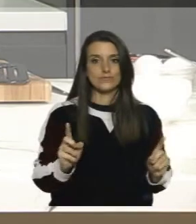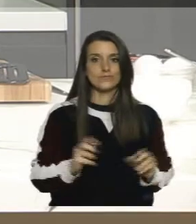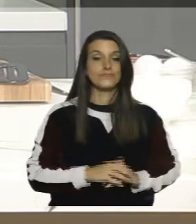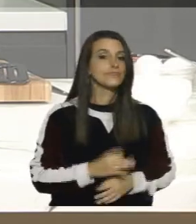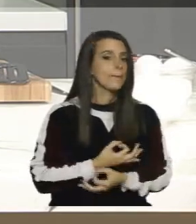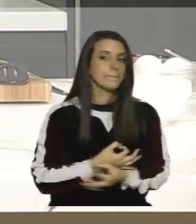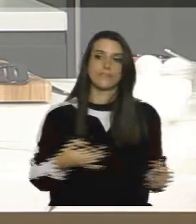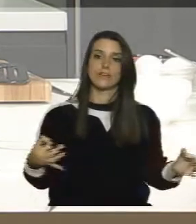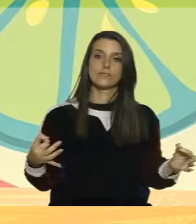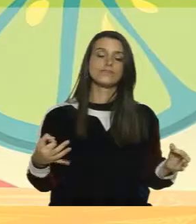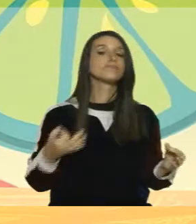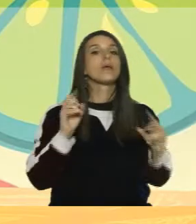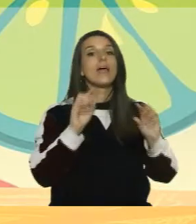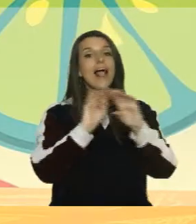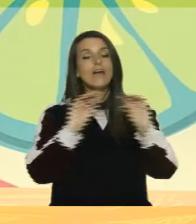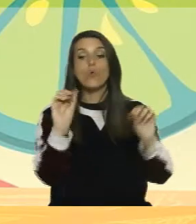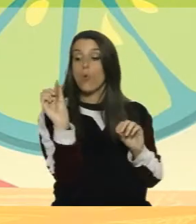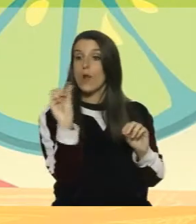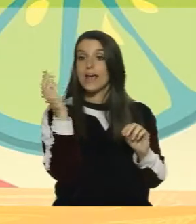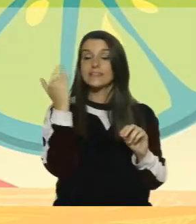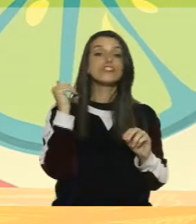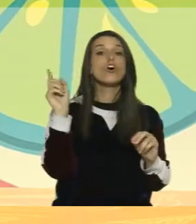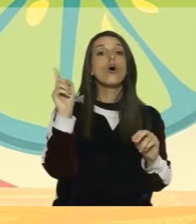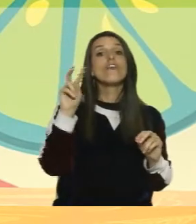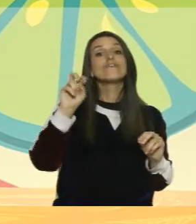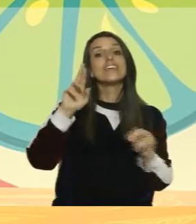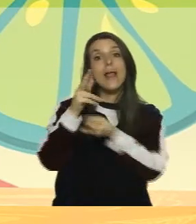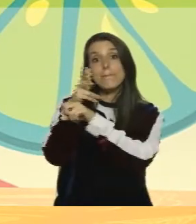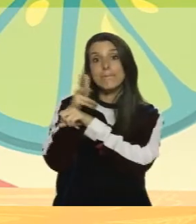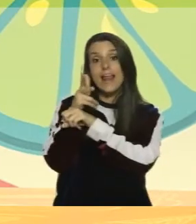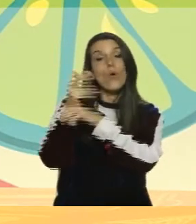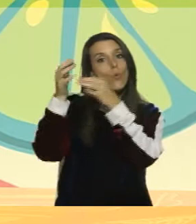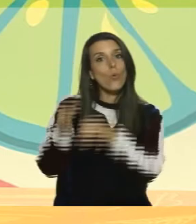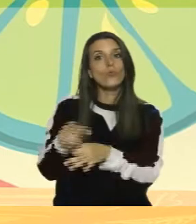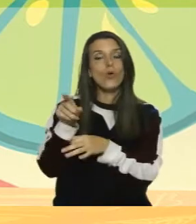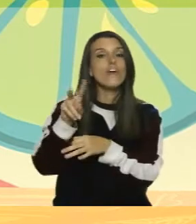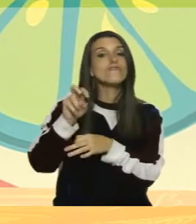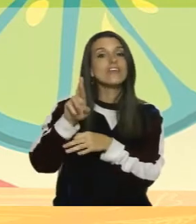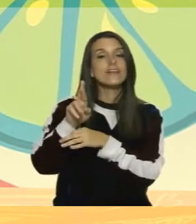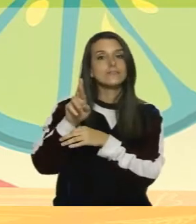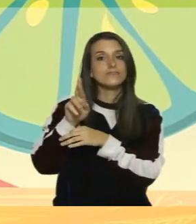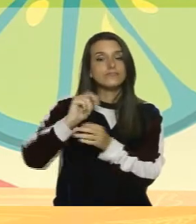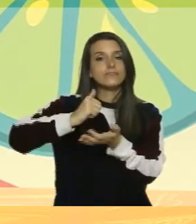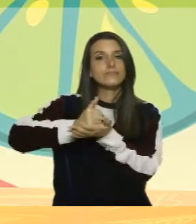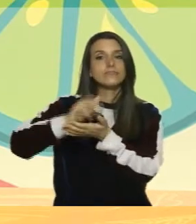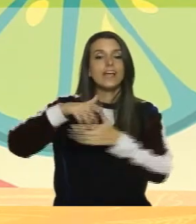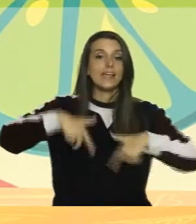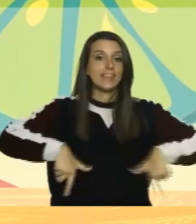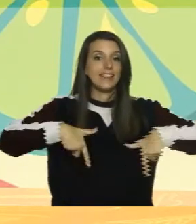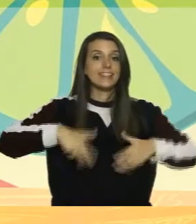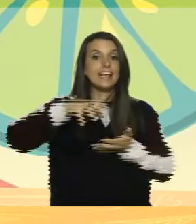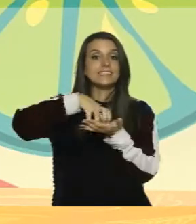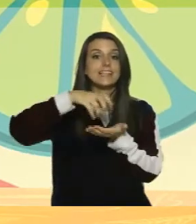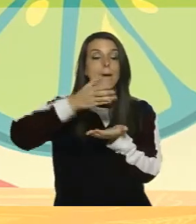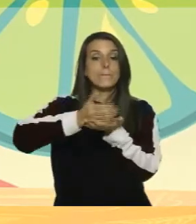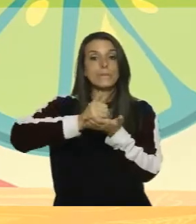Muy bien. Recordamos que en un ratito va a estar Birna Castelli, justamente, como bien decía Emi, desde la Intendencia de Montevideo,